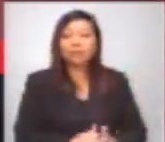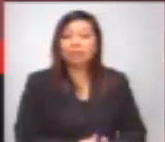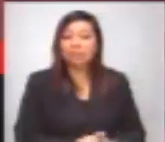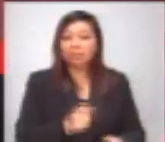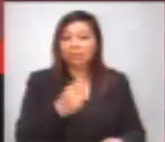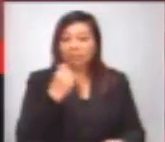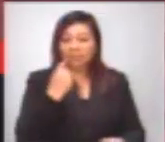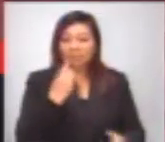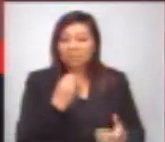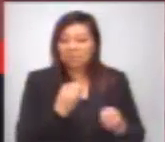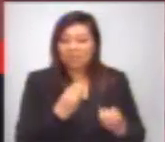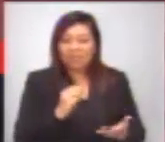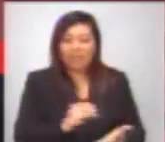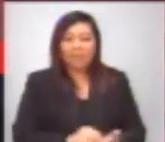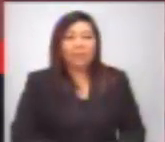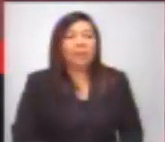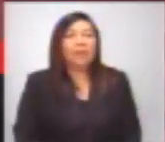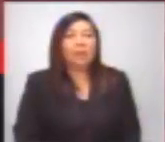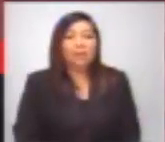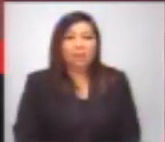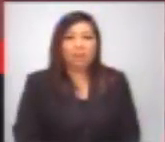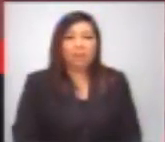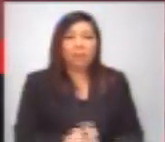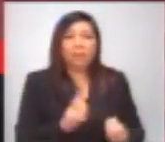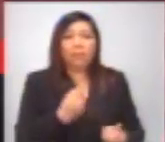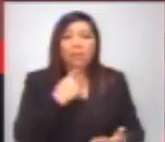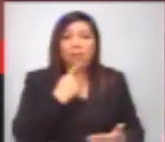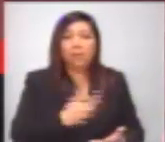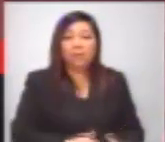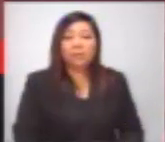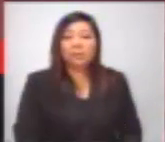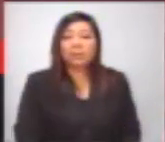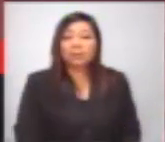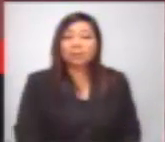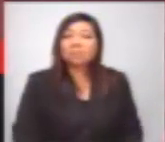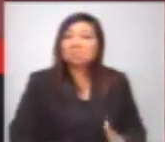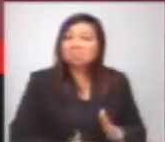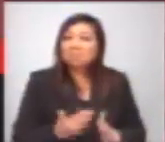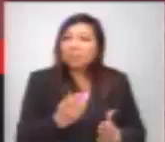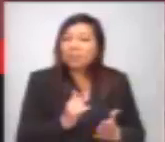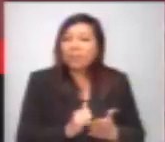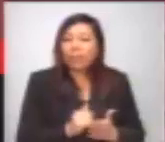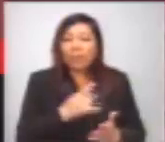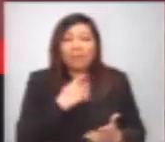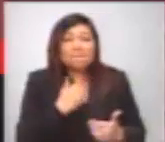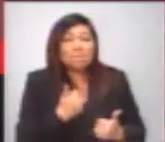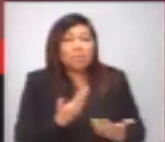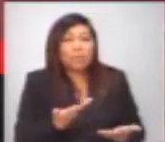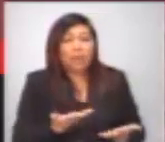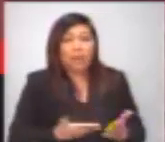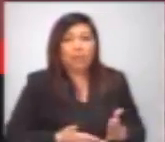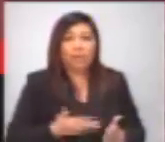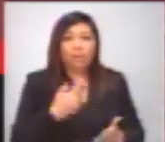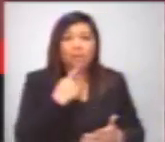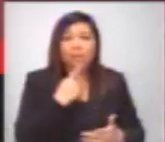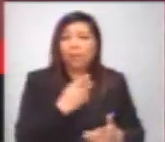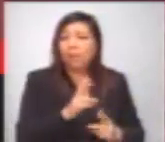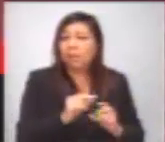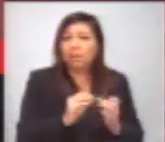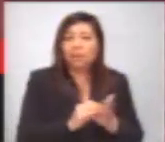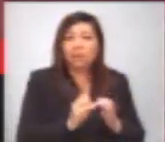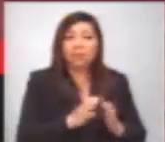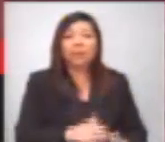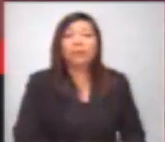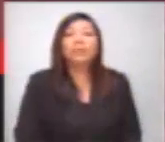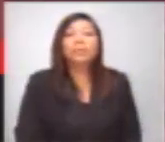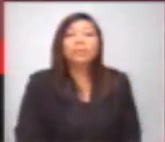la gente va a entender mucho más. Porque solamente decir alto en esto, alto en lo aquello, esto, bueno, algo puede decir, pero no está muy